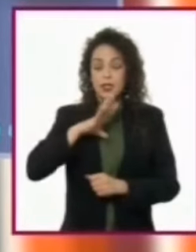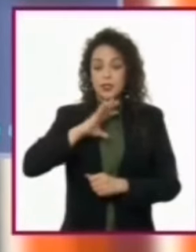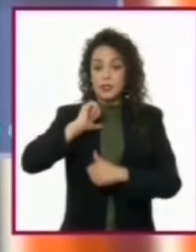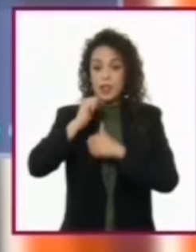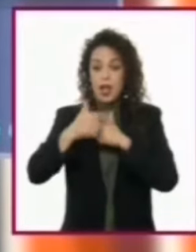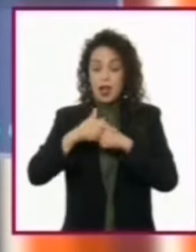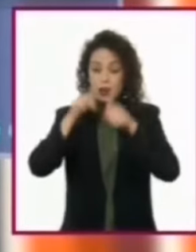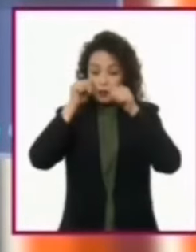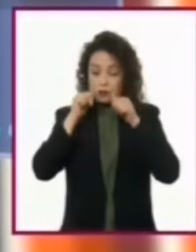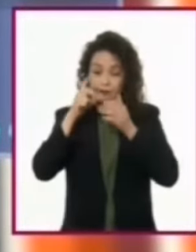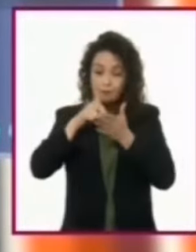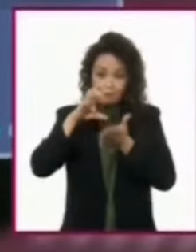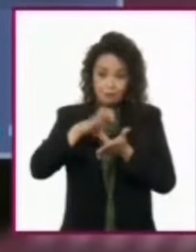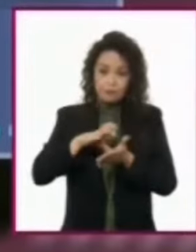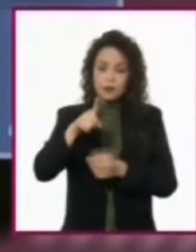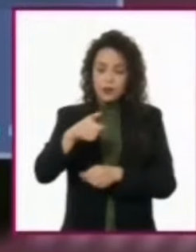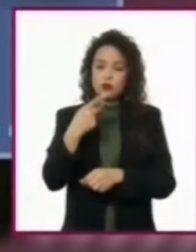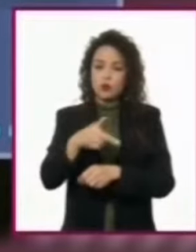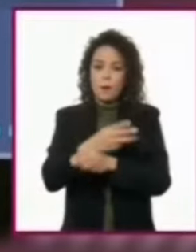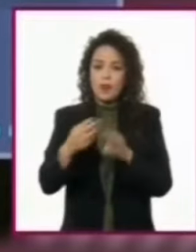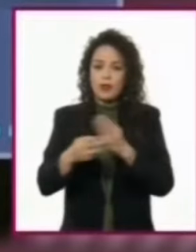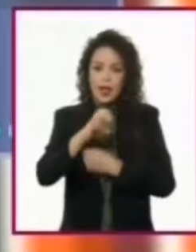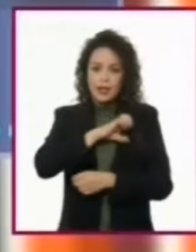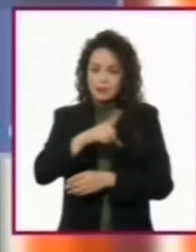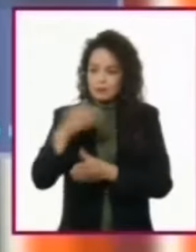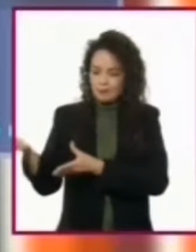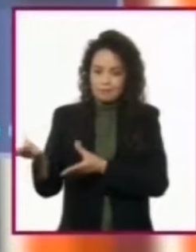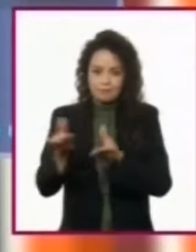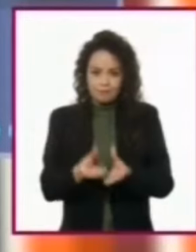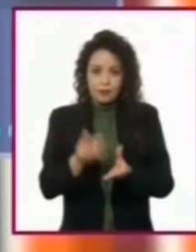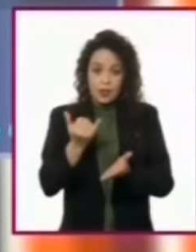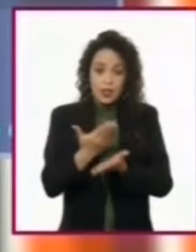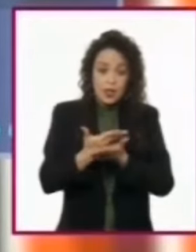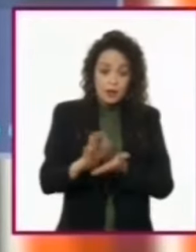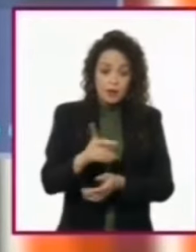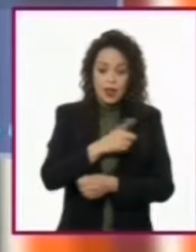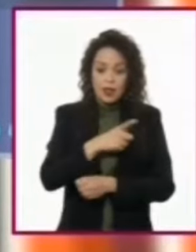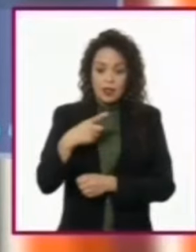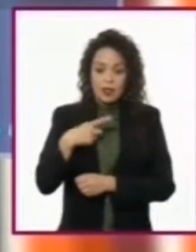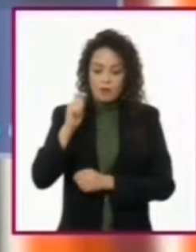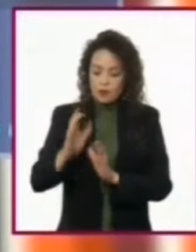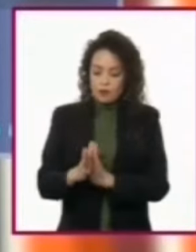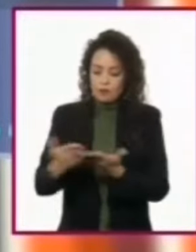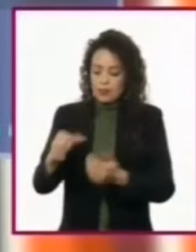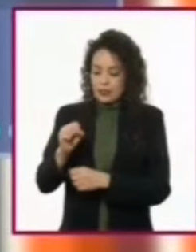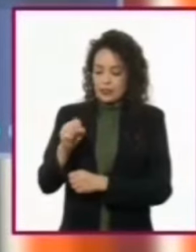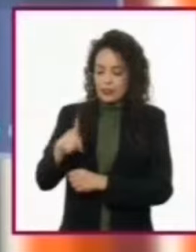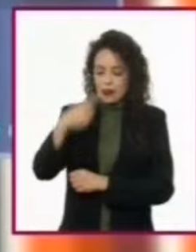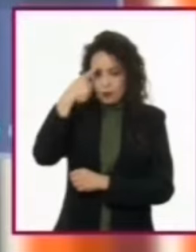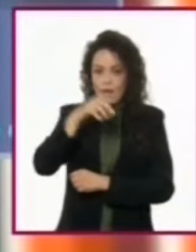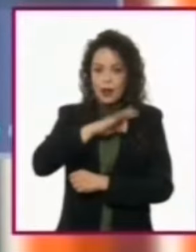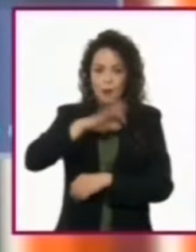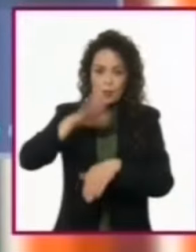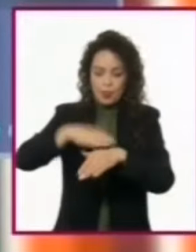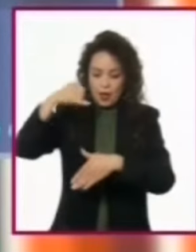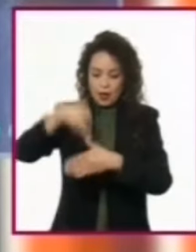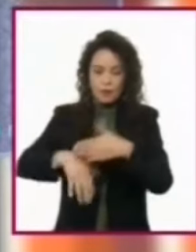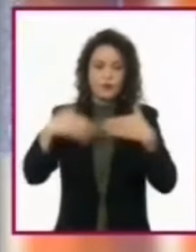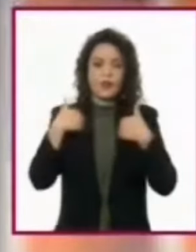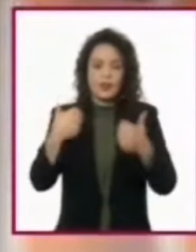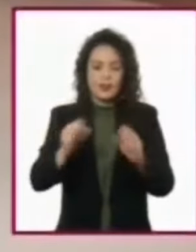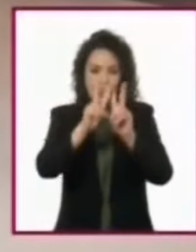visual, preparen sus hojas Ledger, punzón y regleta. Además, tengan a la mano su libro de texto para que puedan ampliar y comprender